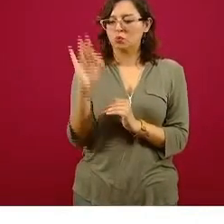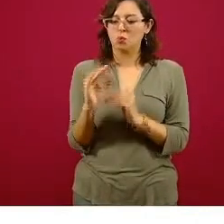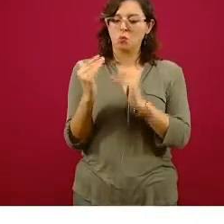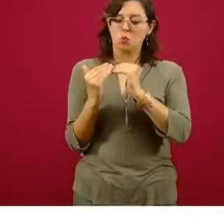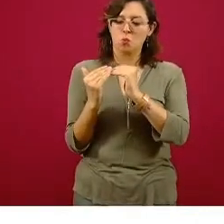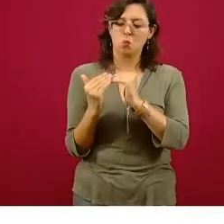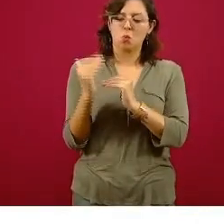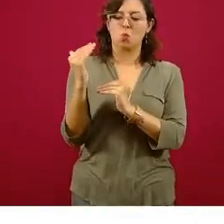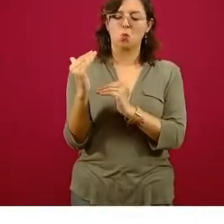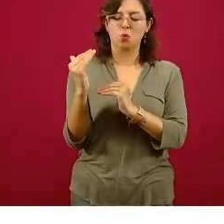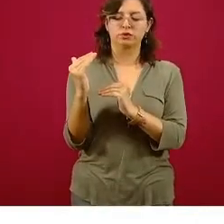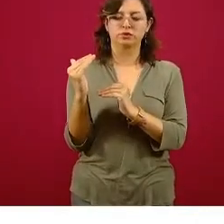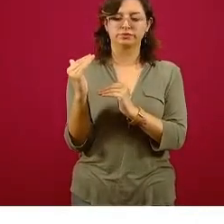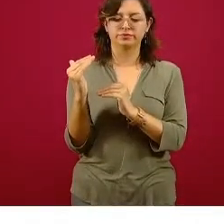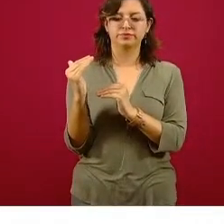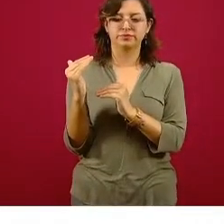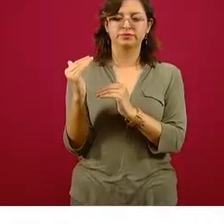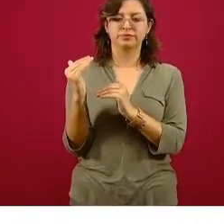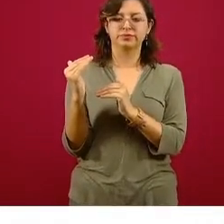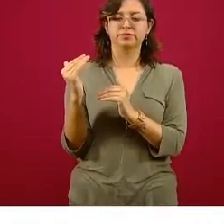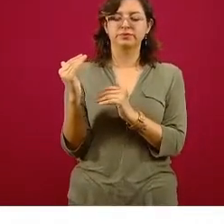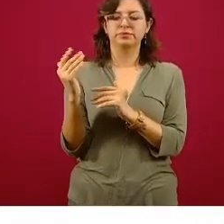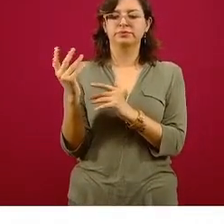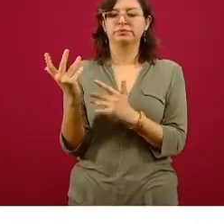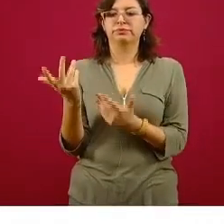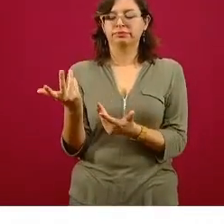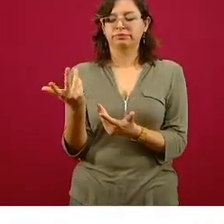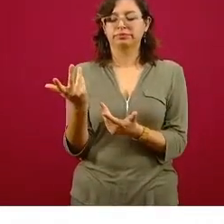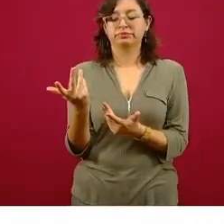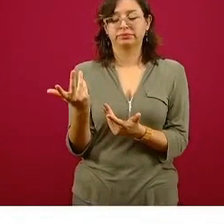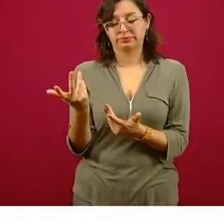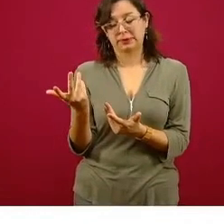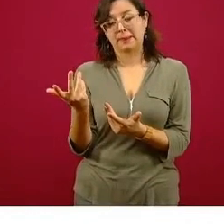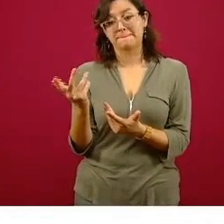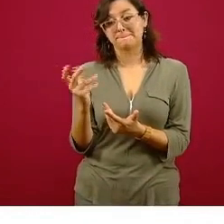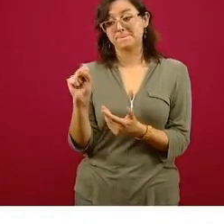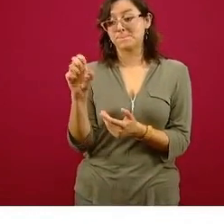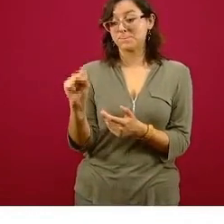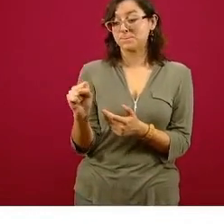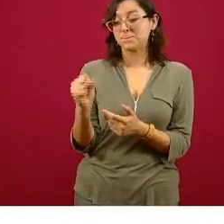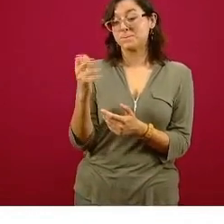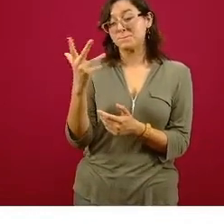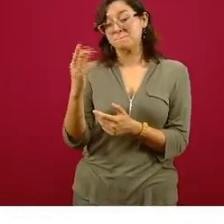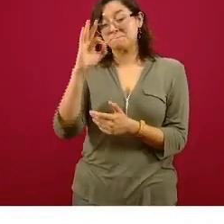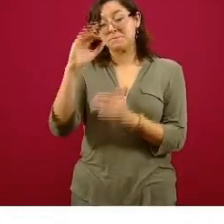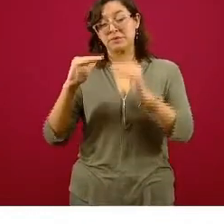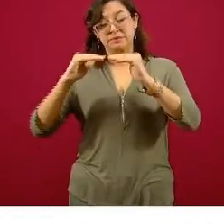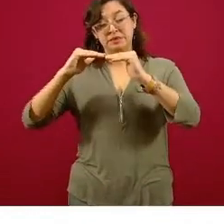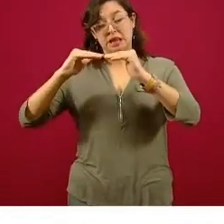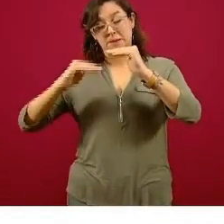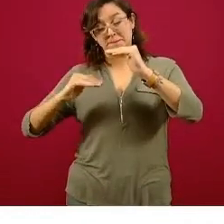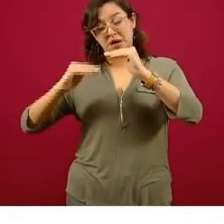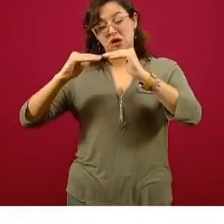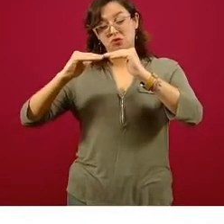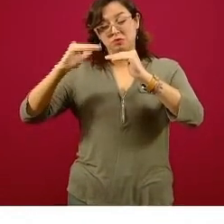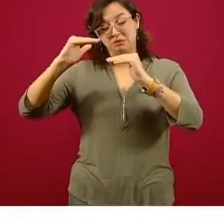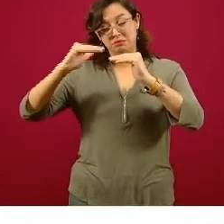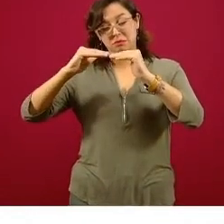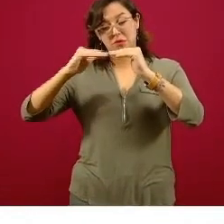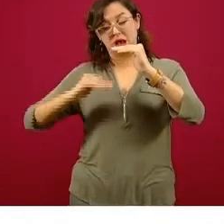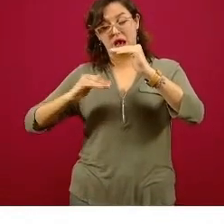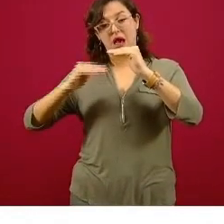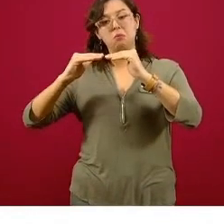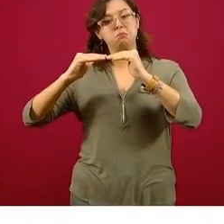había mantenido, o en línea al menos 65, inclusive un poquito más abajo, se ve este incremento